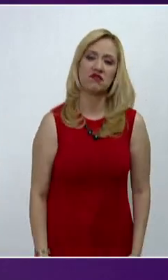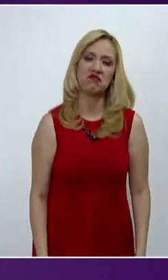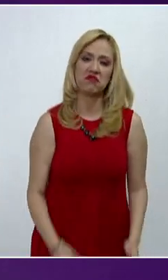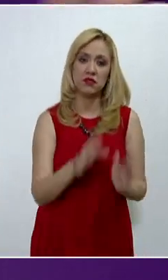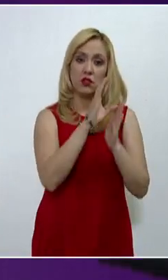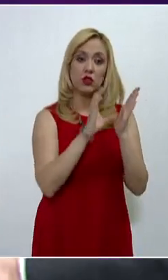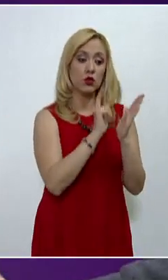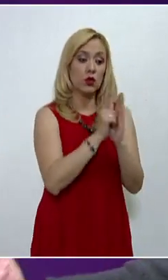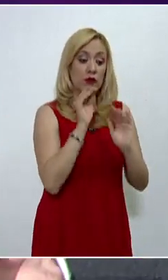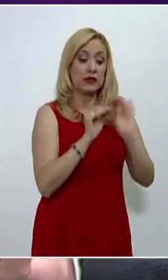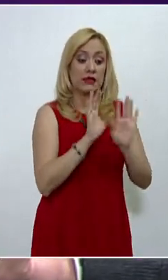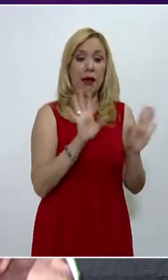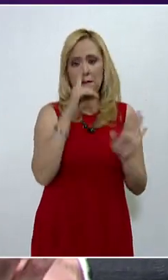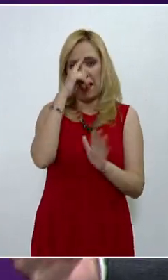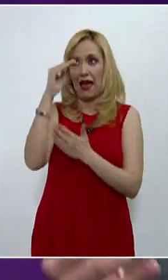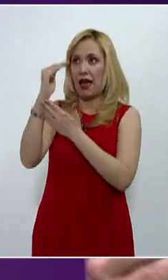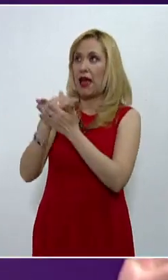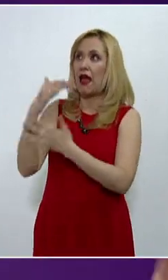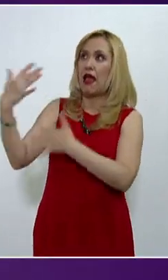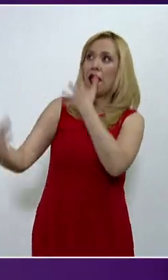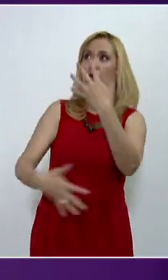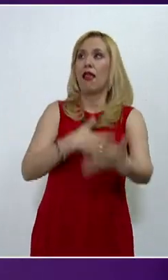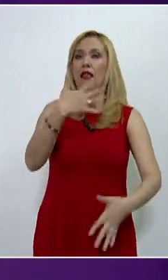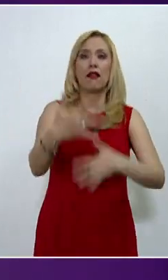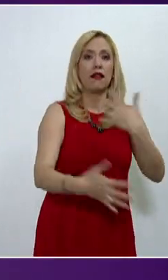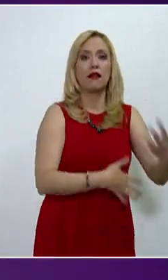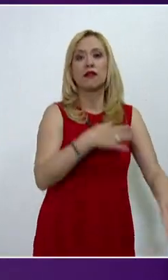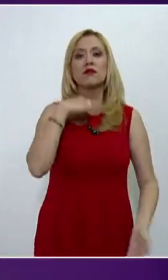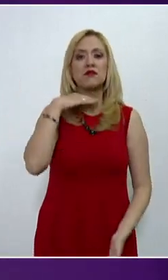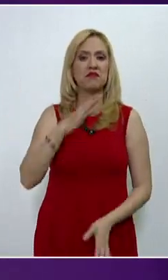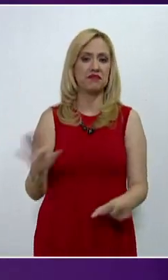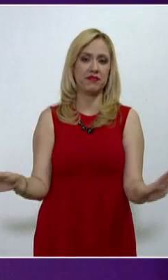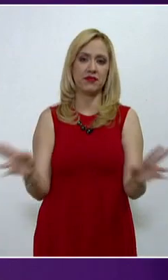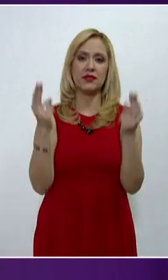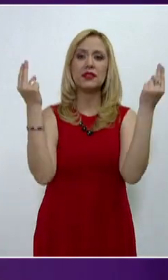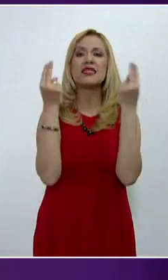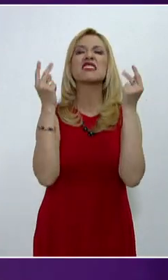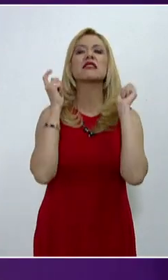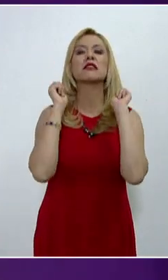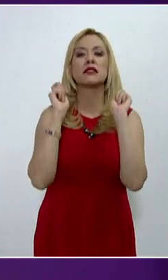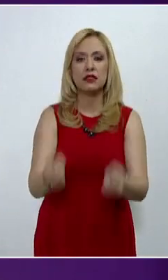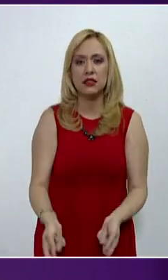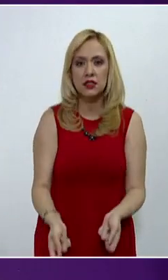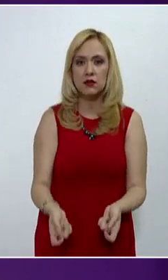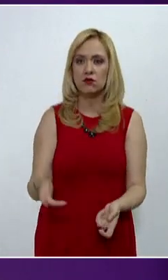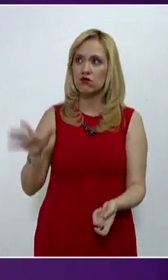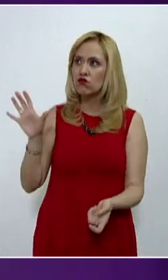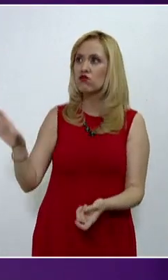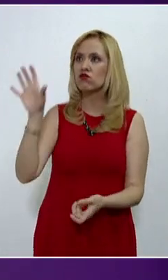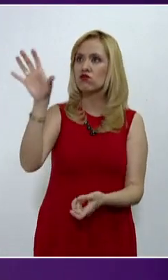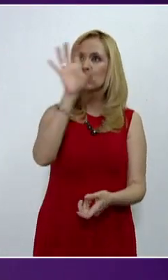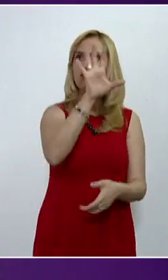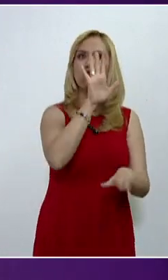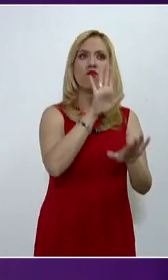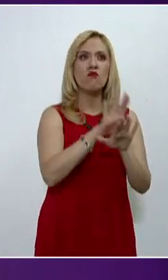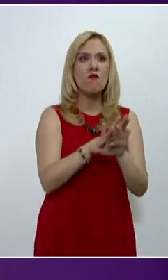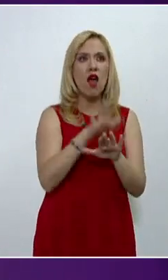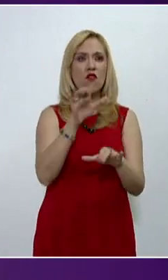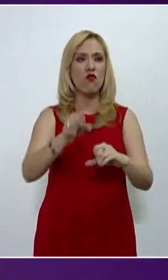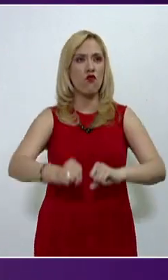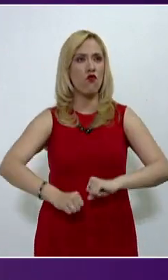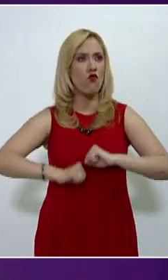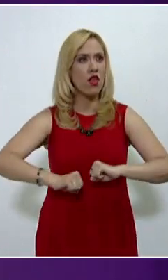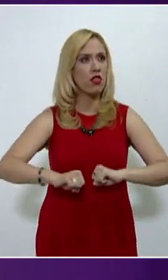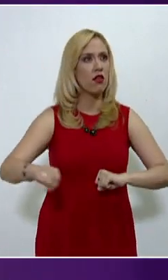y que mañana vaya a hacer que baje la violencia y la impunidad. O sea, lo que necesitamos es generar instituciones mucho más sólidas, mucho más